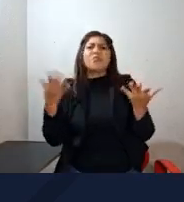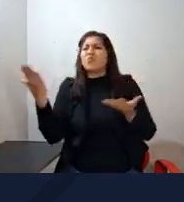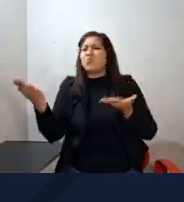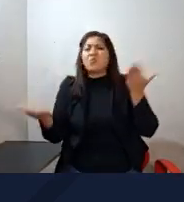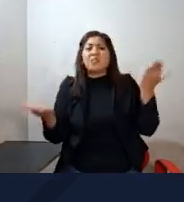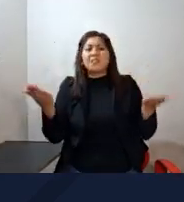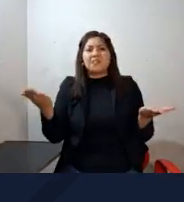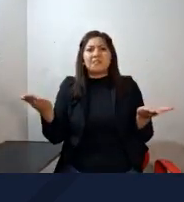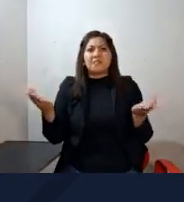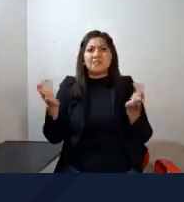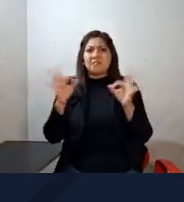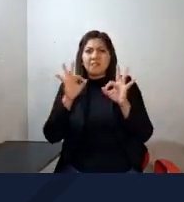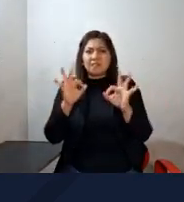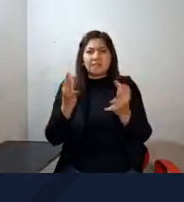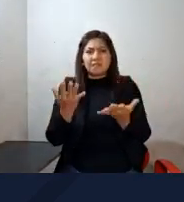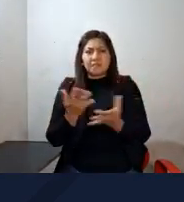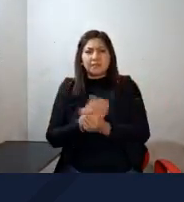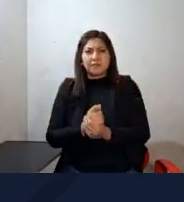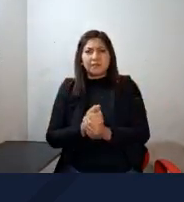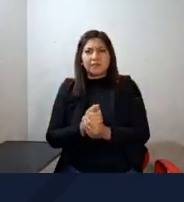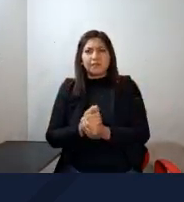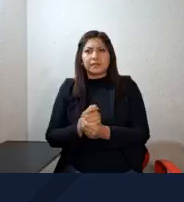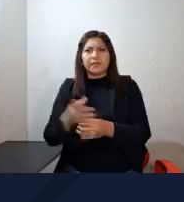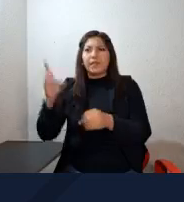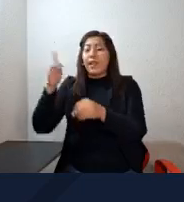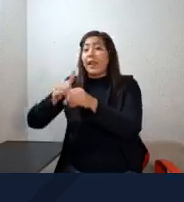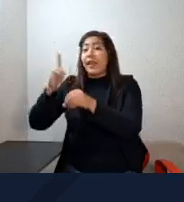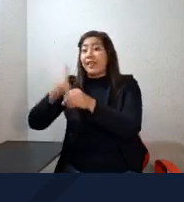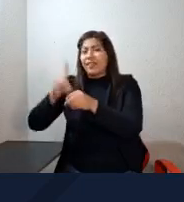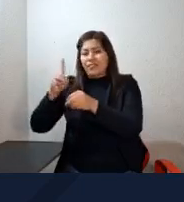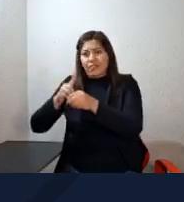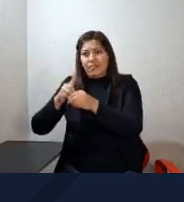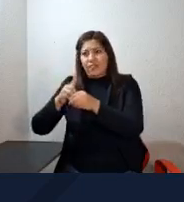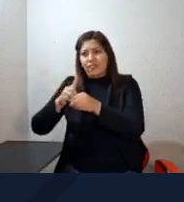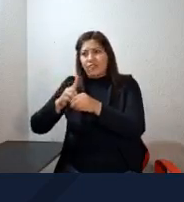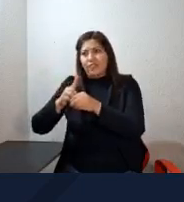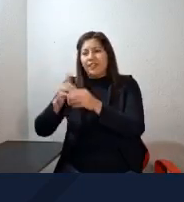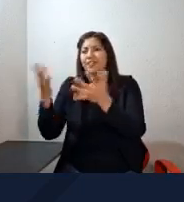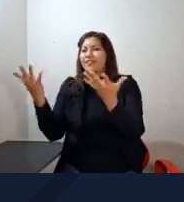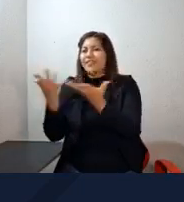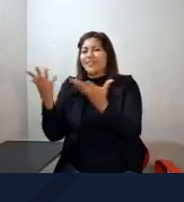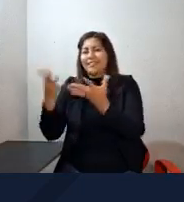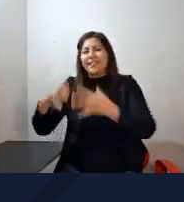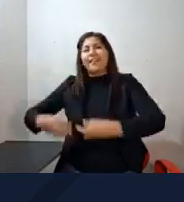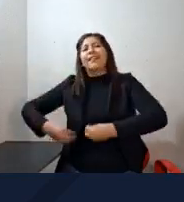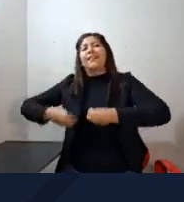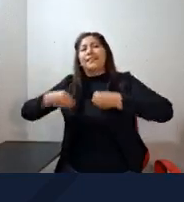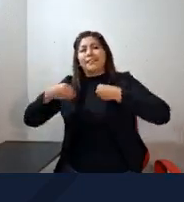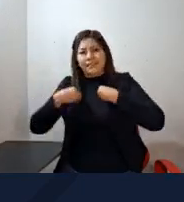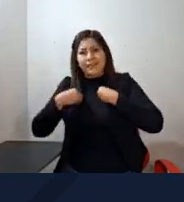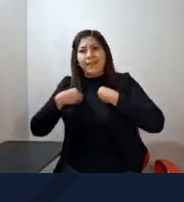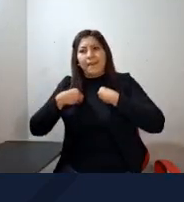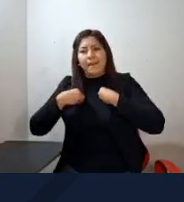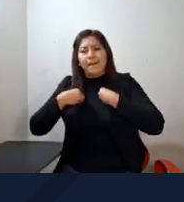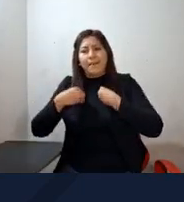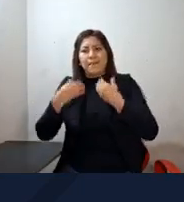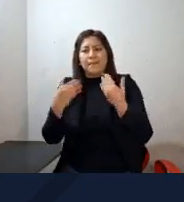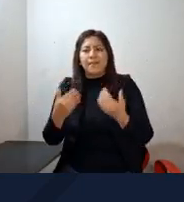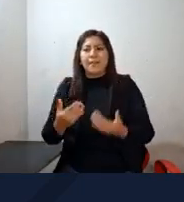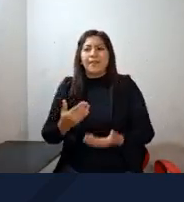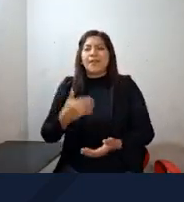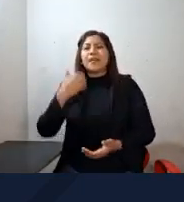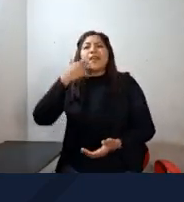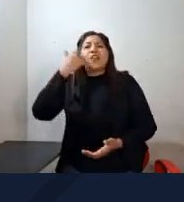La donación, pues obviamente se hace en vida. Ajá, yo en este momento quiero, voy con el